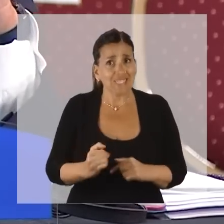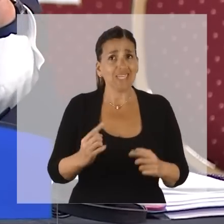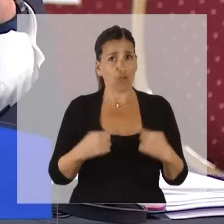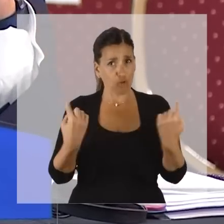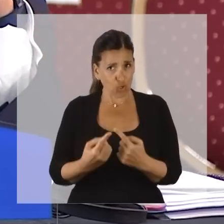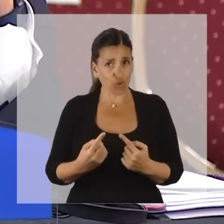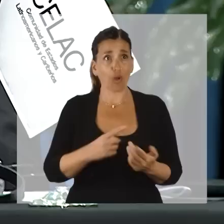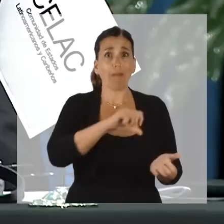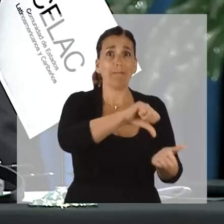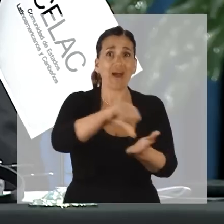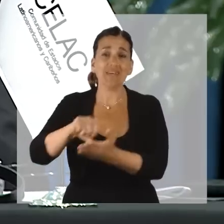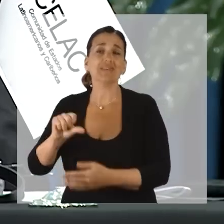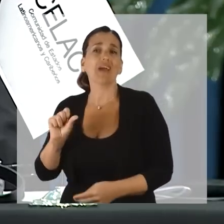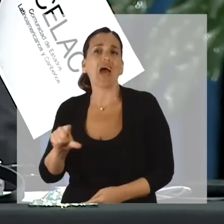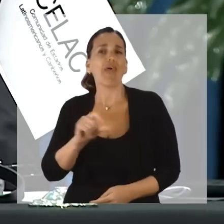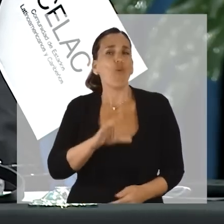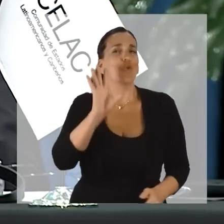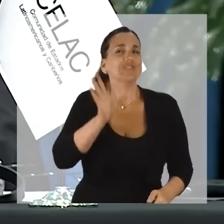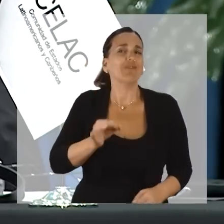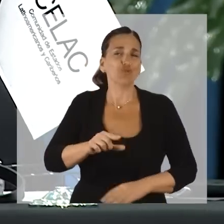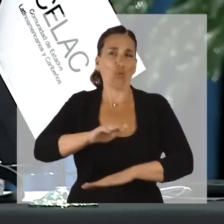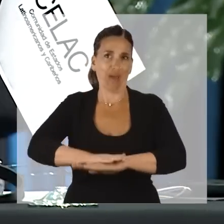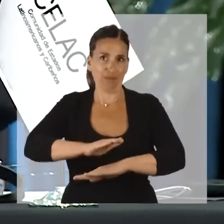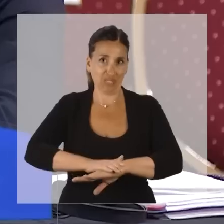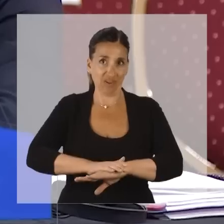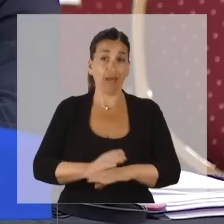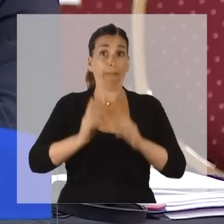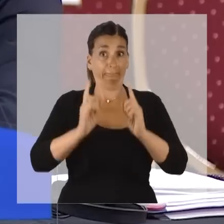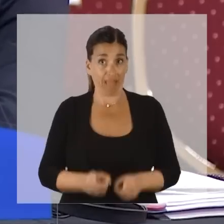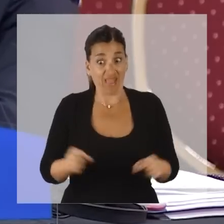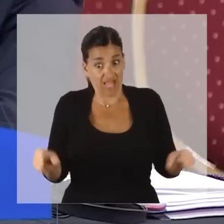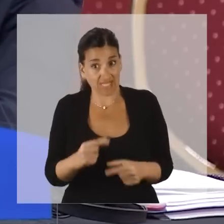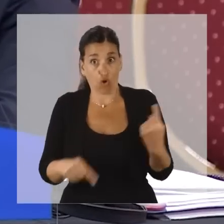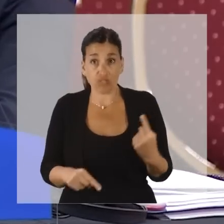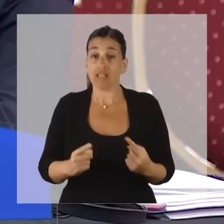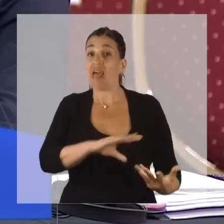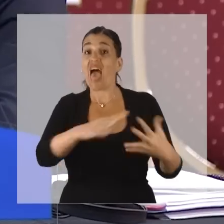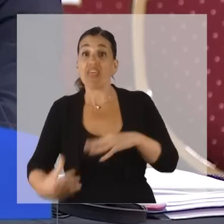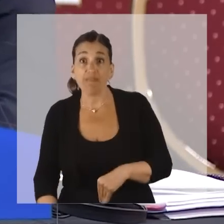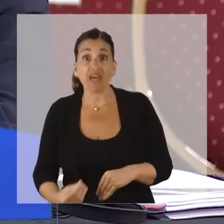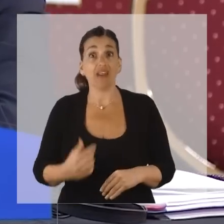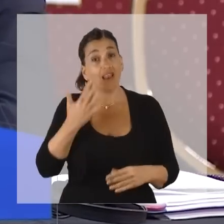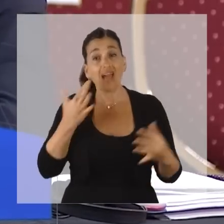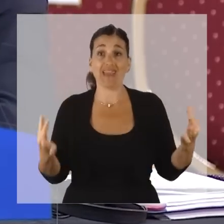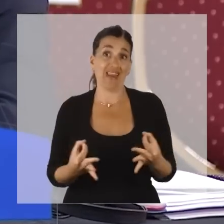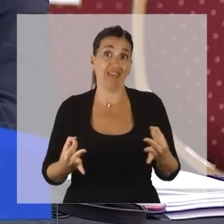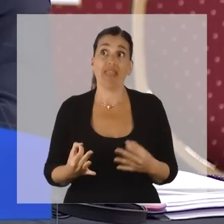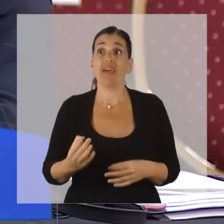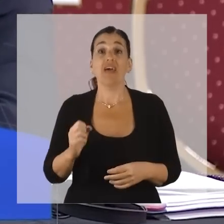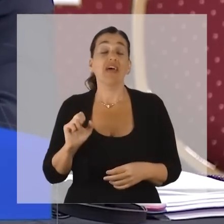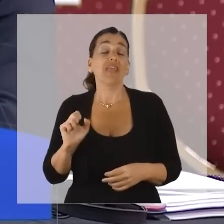nuestros deberes sí tenemos que de alguna manera adaptar nuestra realidad nacional